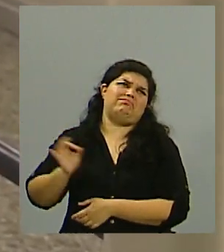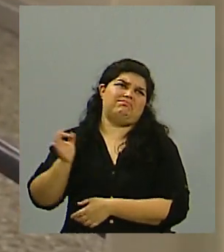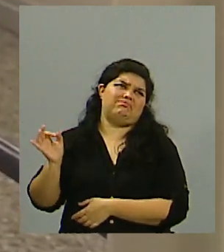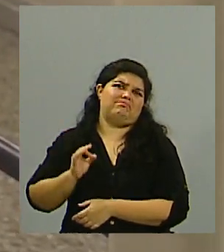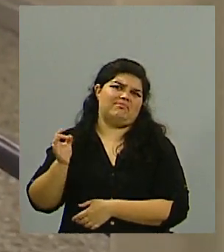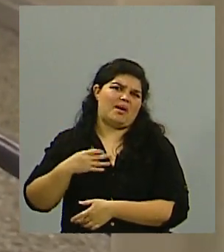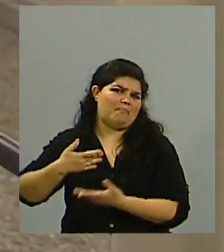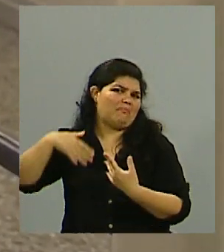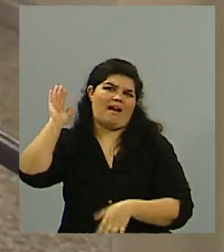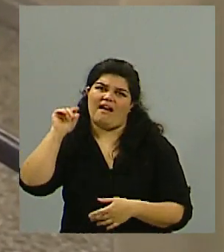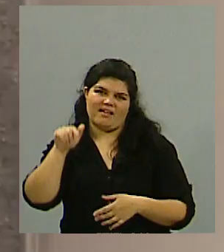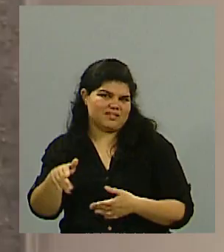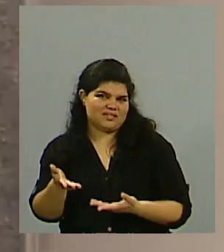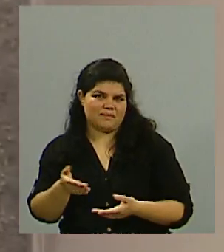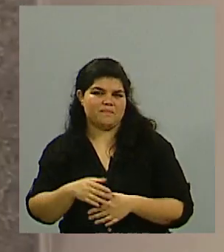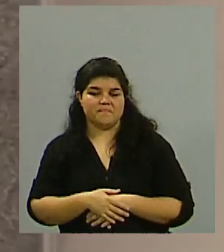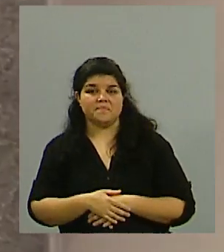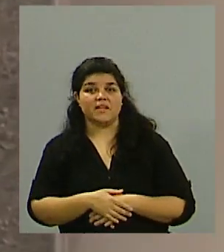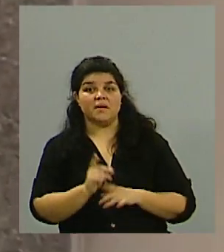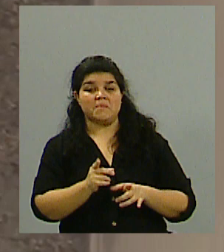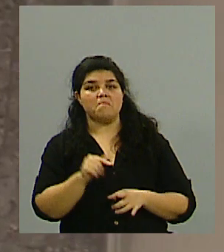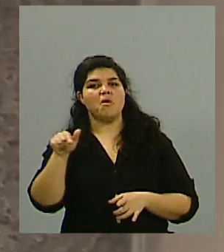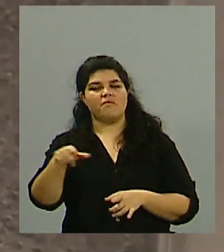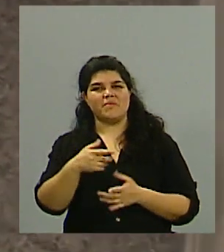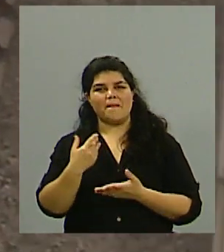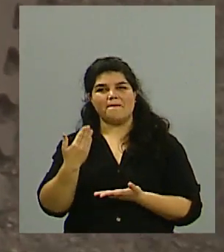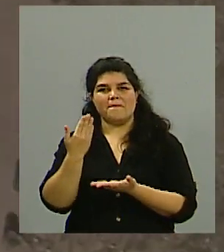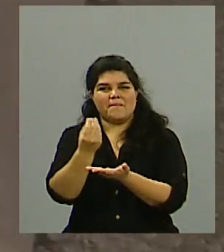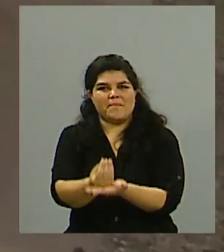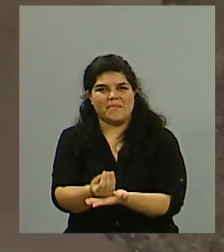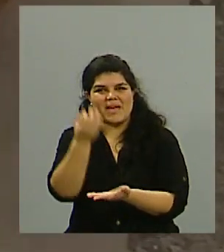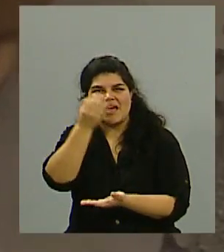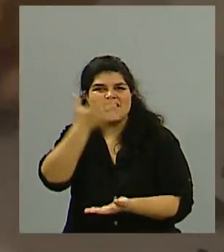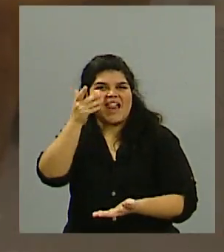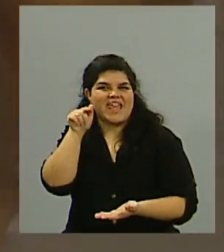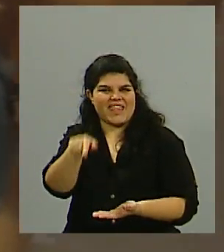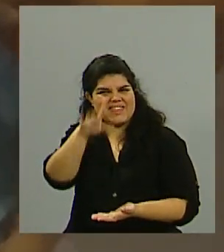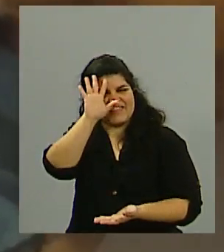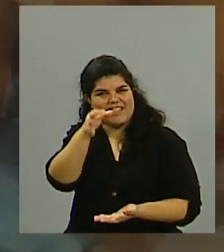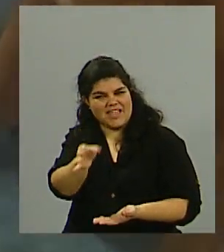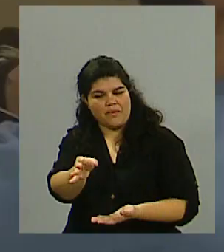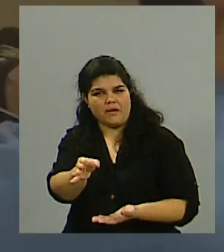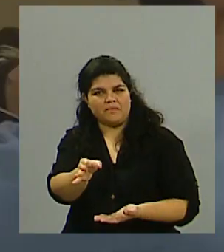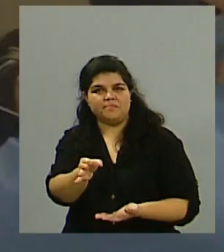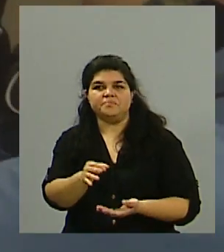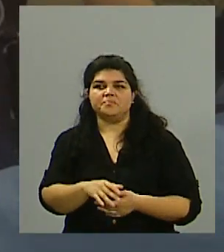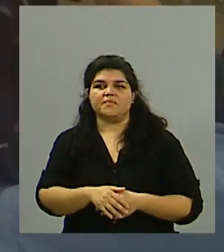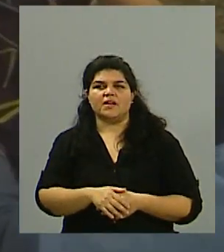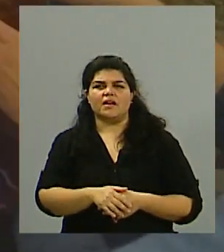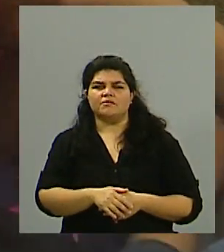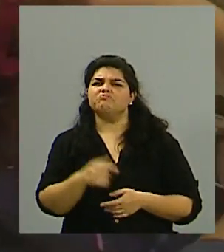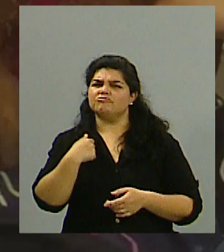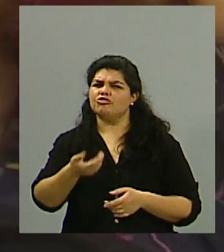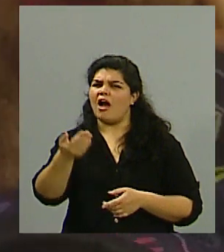nivel internacional. En algún momento hubo, por ejemplo, en España,